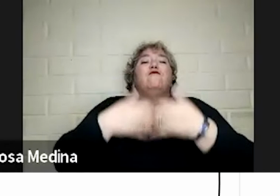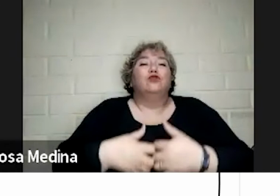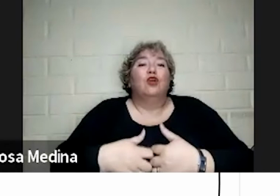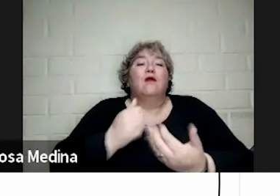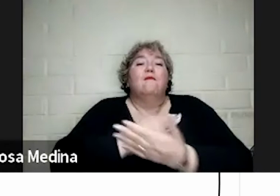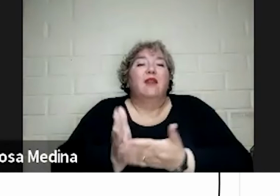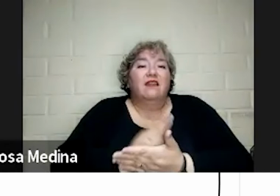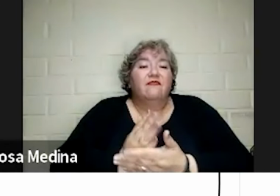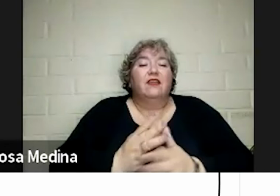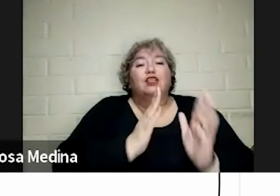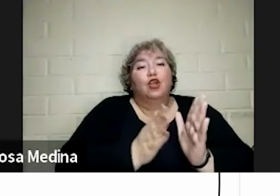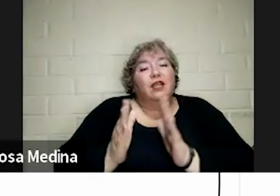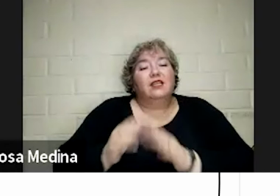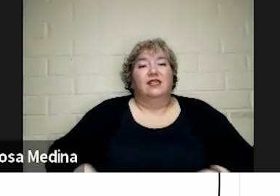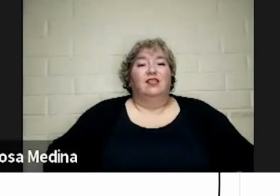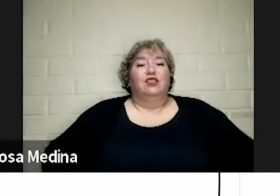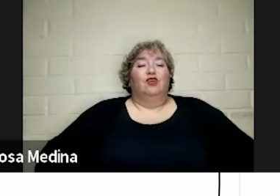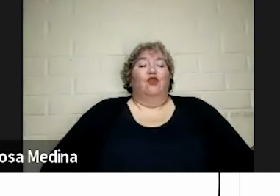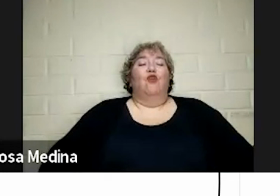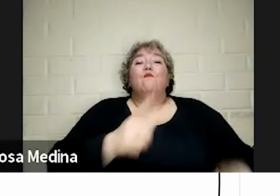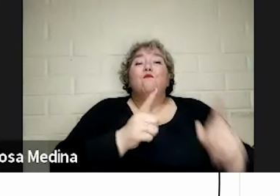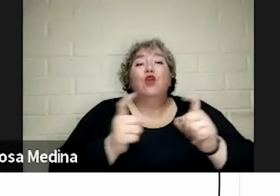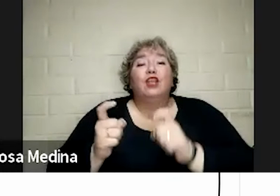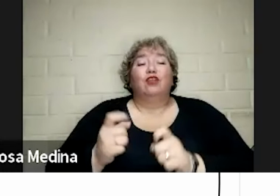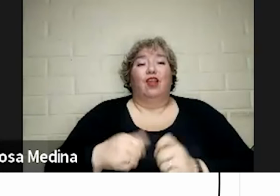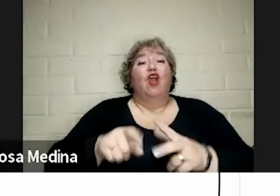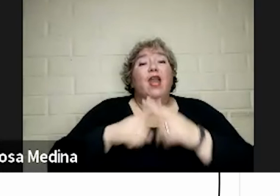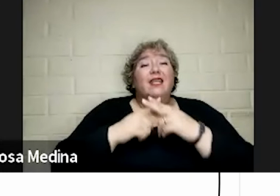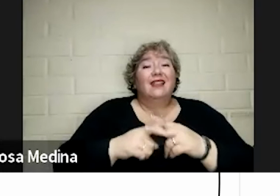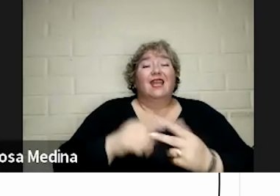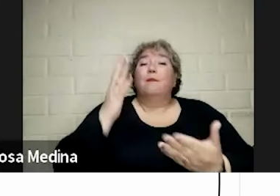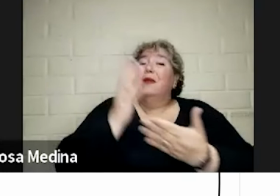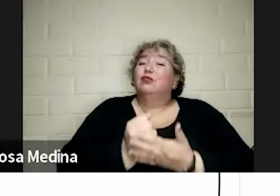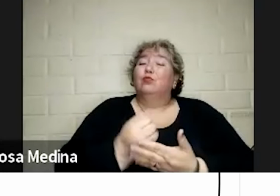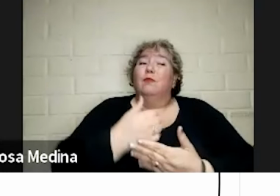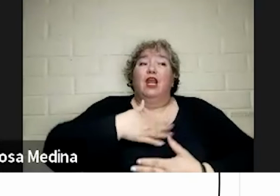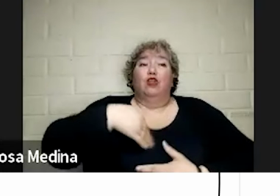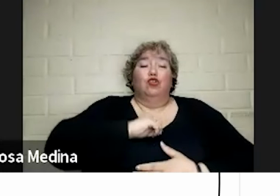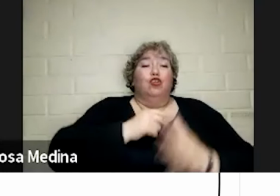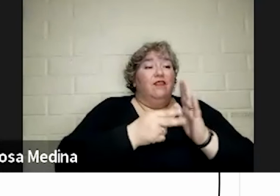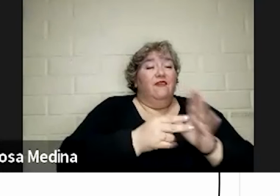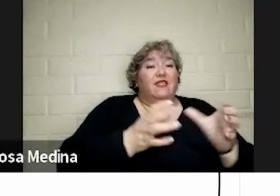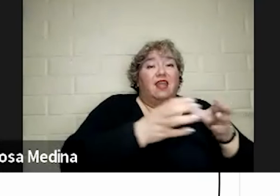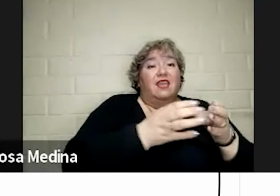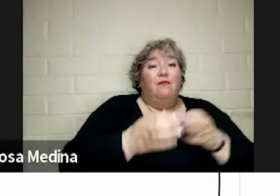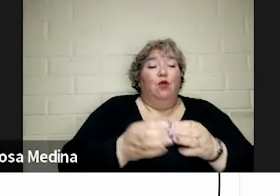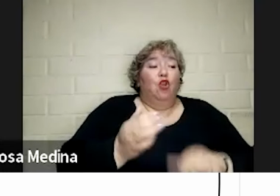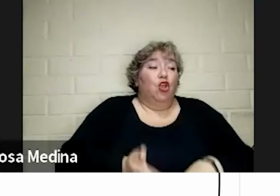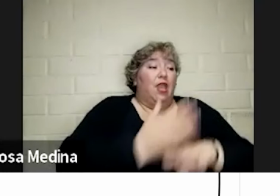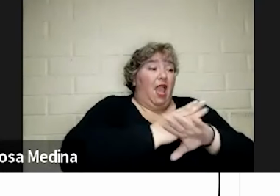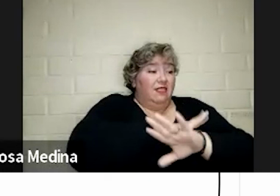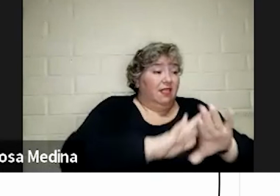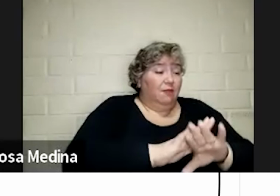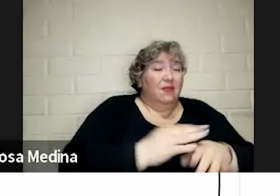y organización, o monitoreo. Nuestras estrategias para superar las barreras: dividirnos en equipos, y los que terminen antes ayudan a los demás.